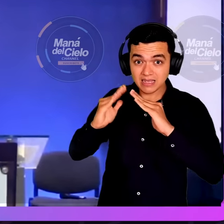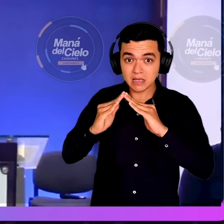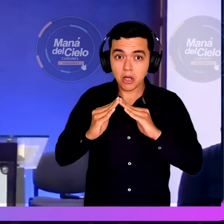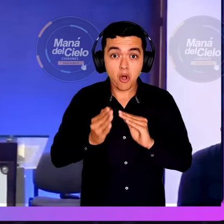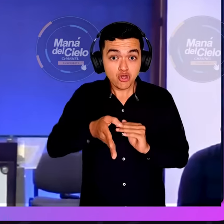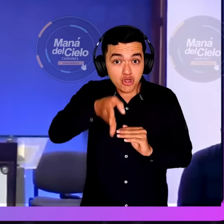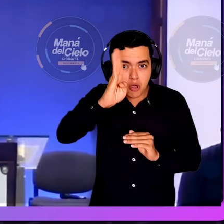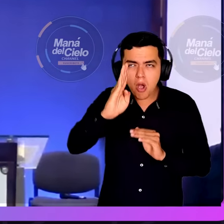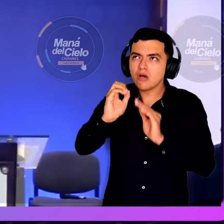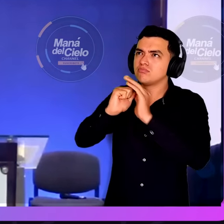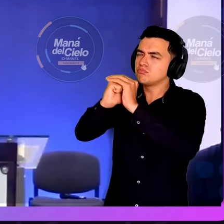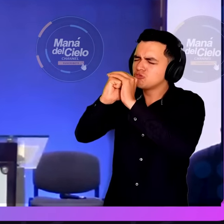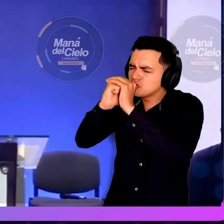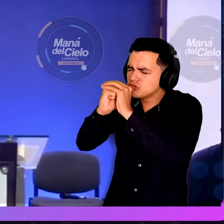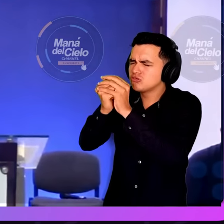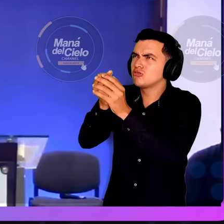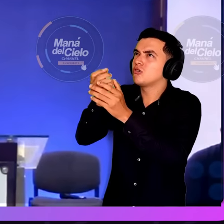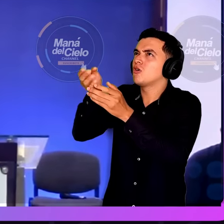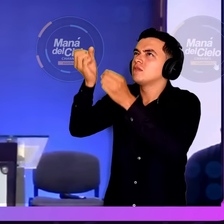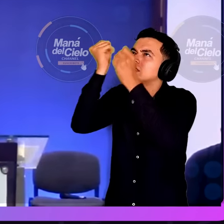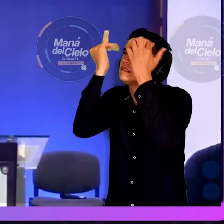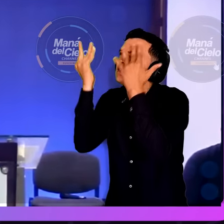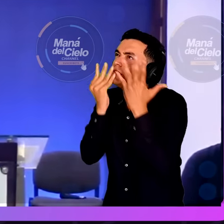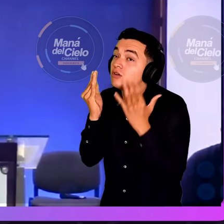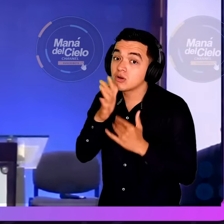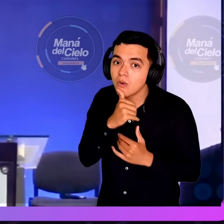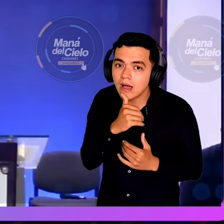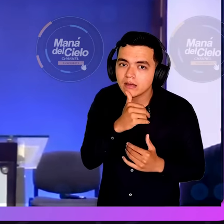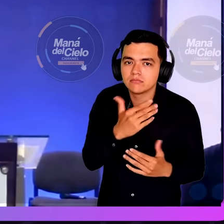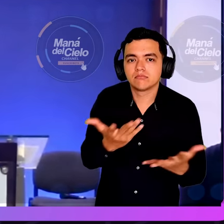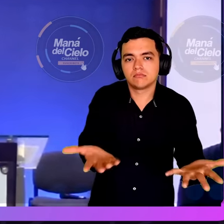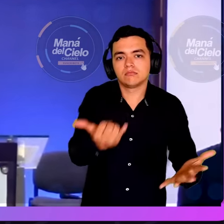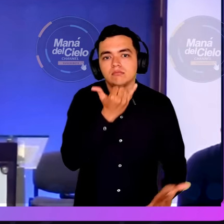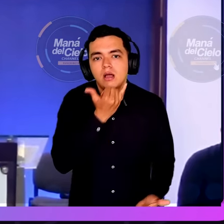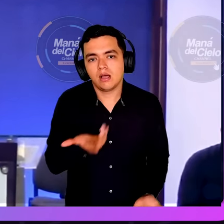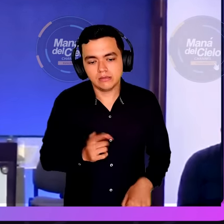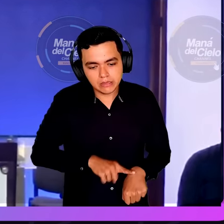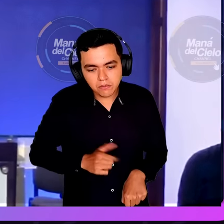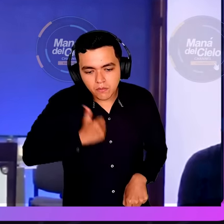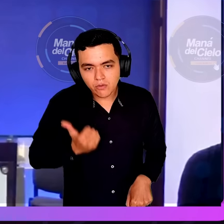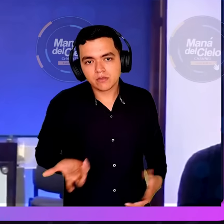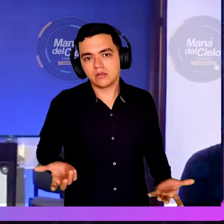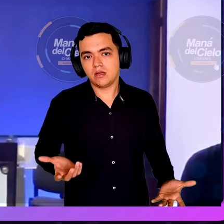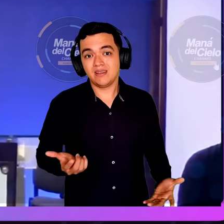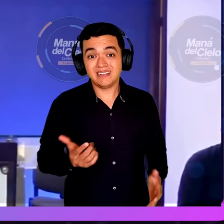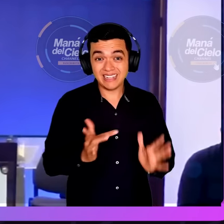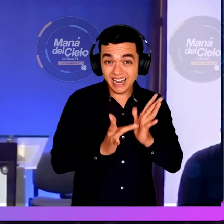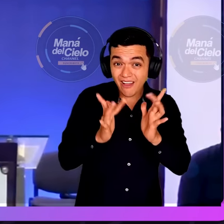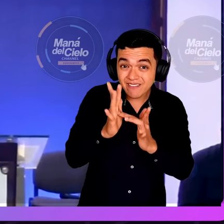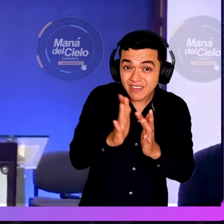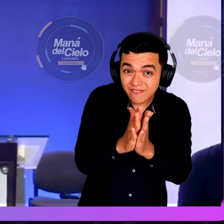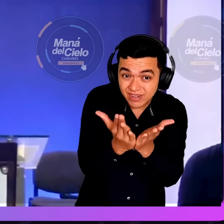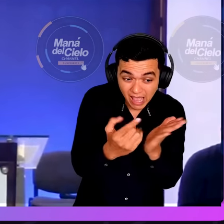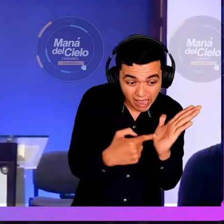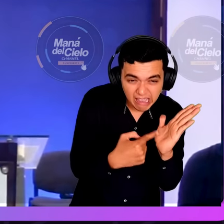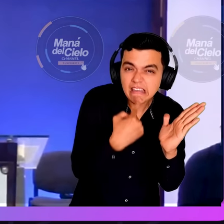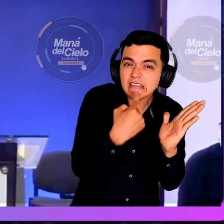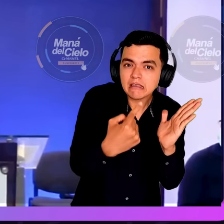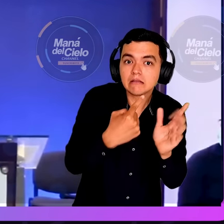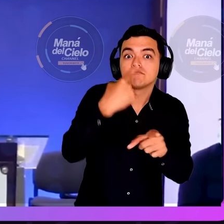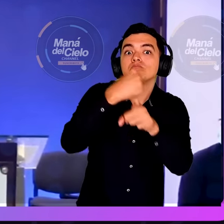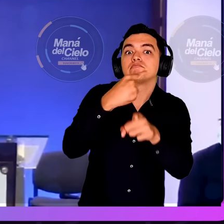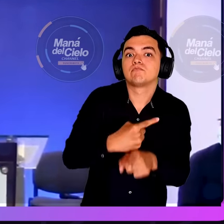si usted, vea, yo le digo a los hermanos a través de los programas que me invitan, digo, si usted en esta pandemia no tuvo experiencias con Dios, ya no la va a